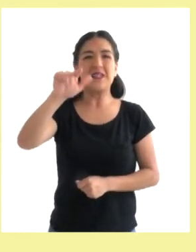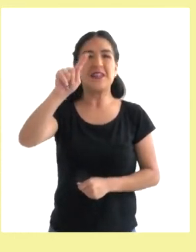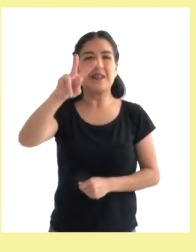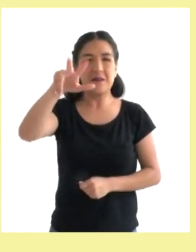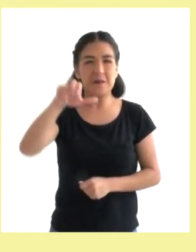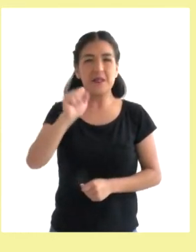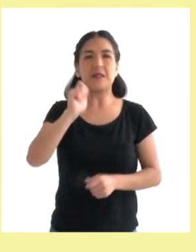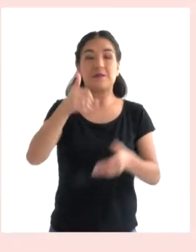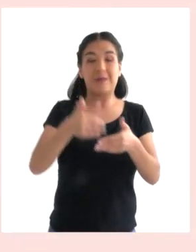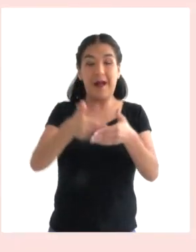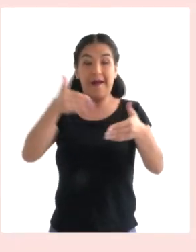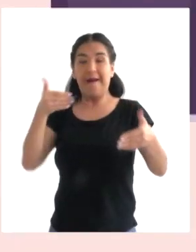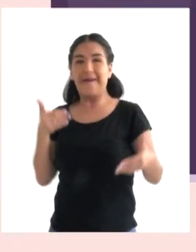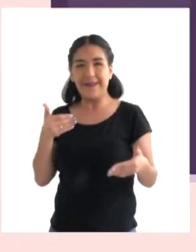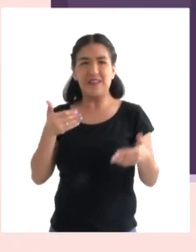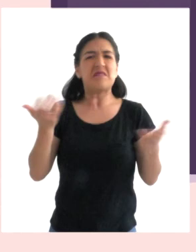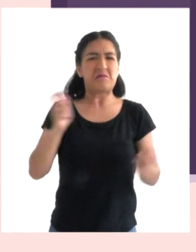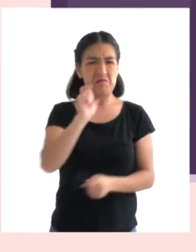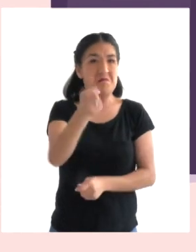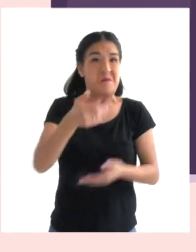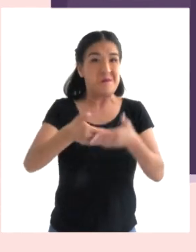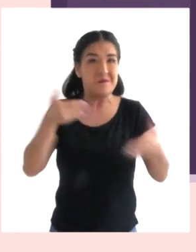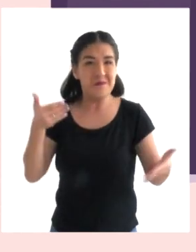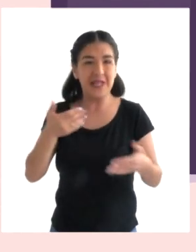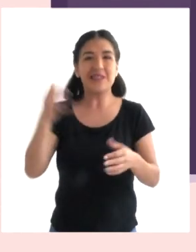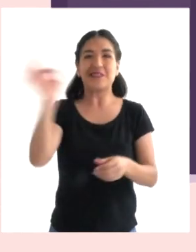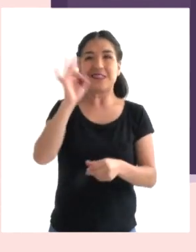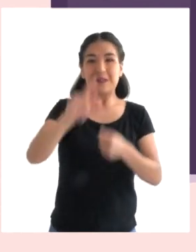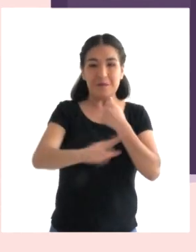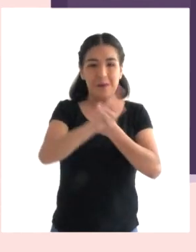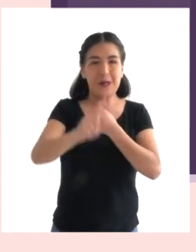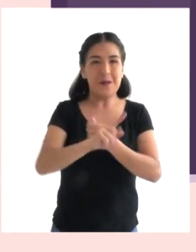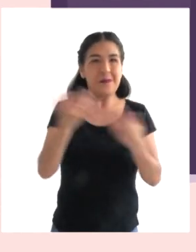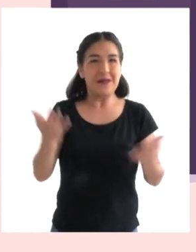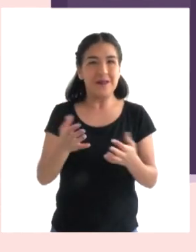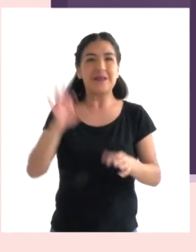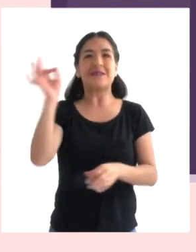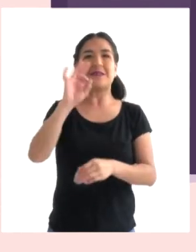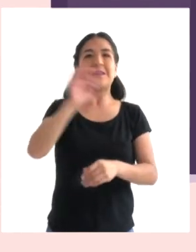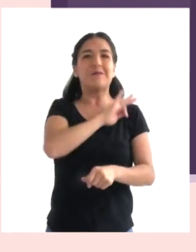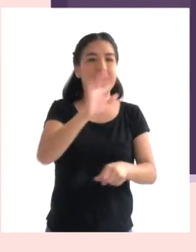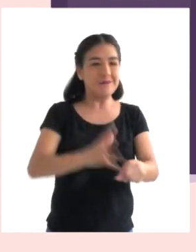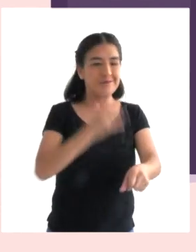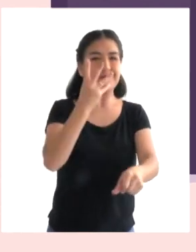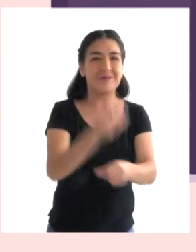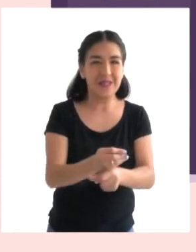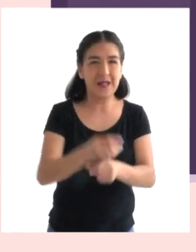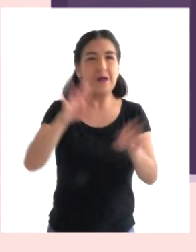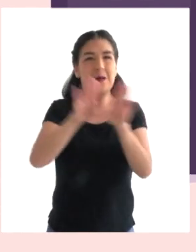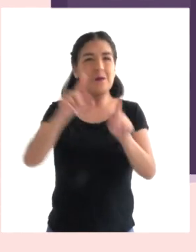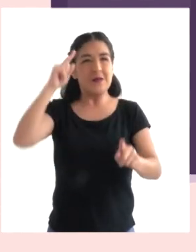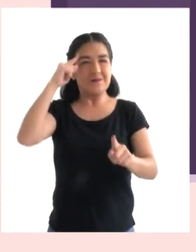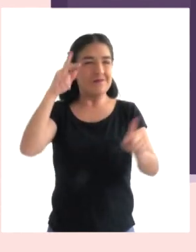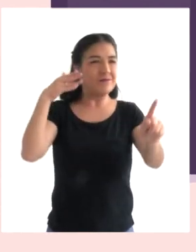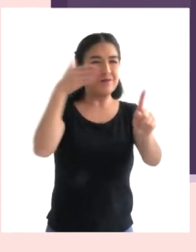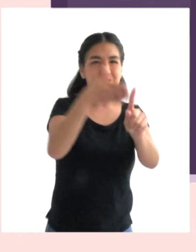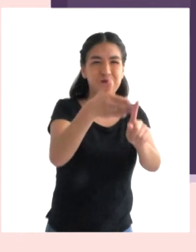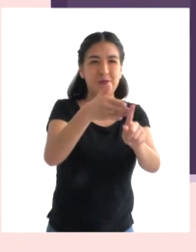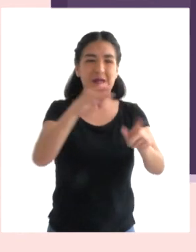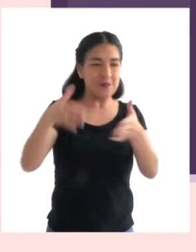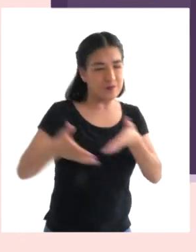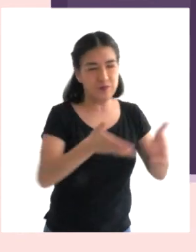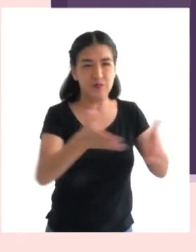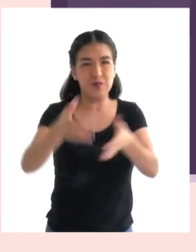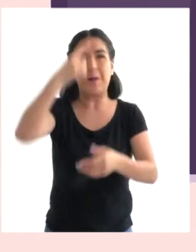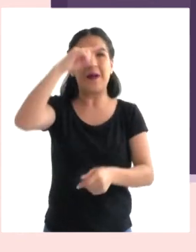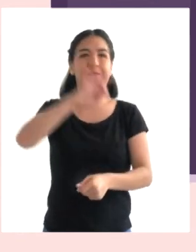proactivas anticipan. ¿Qué anticipan? Posibles problemas, posibles soluciones. Visualizan metas y trazan los caminos que deben seguir